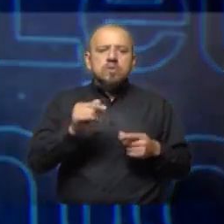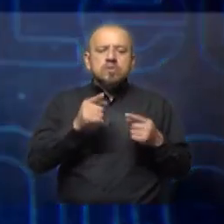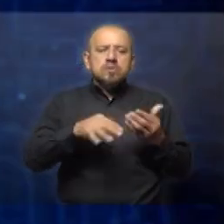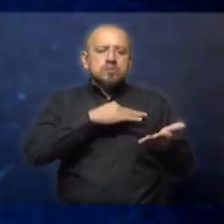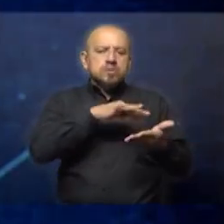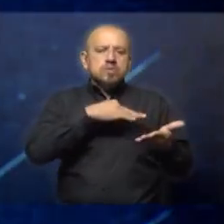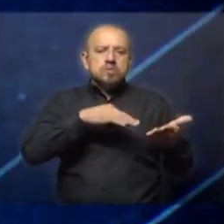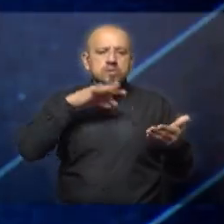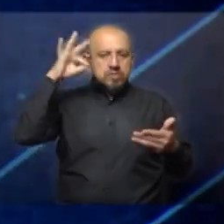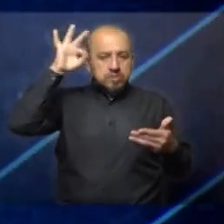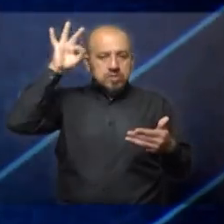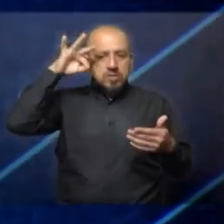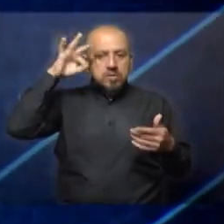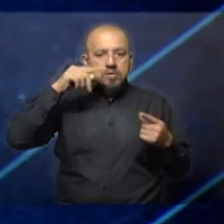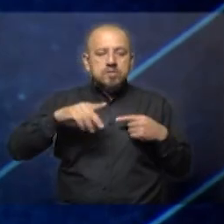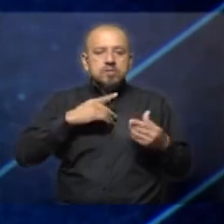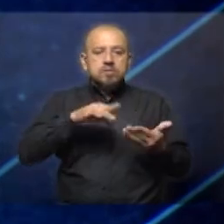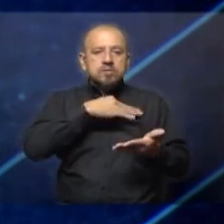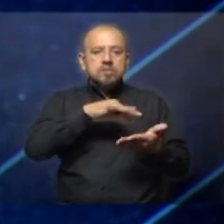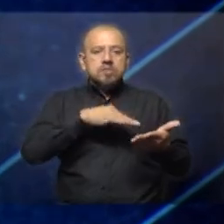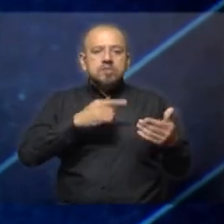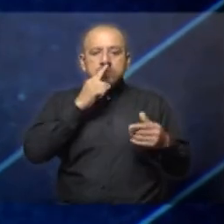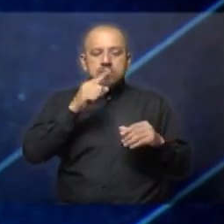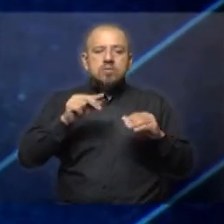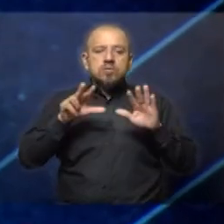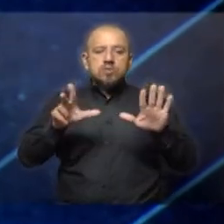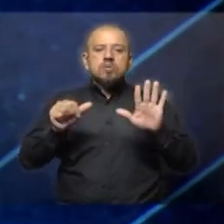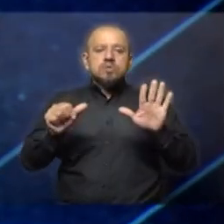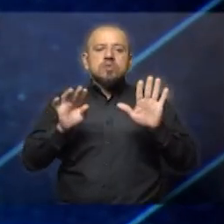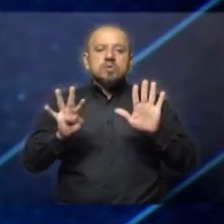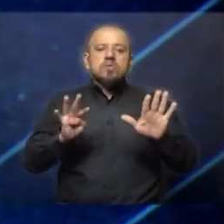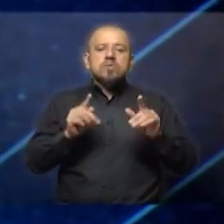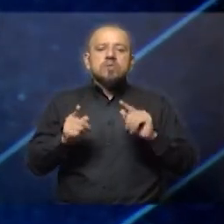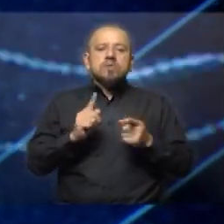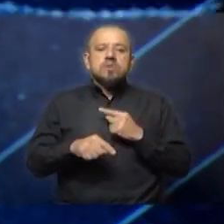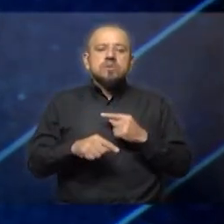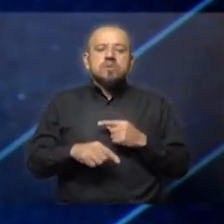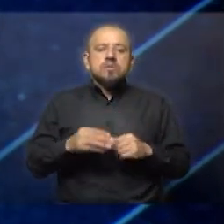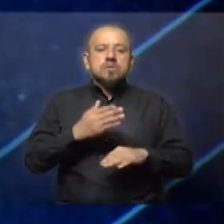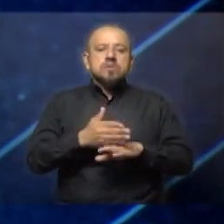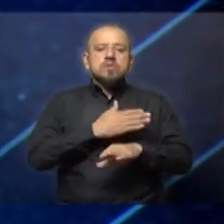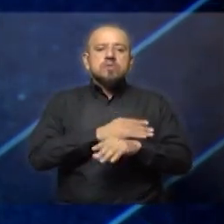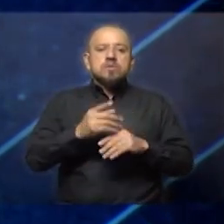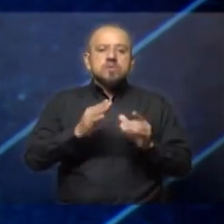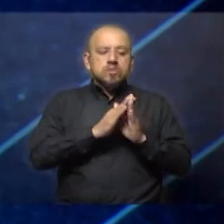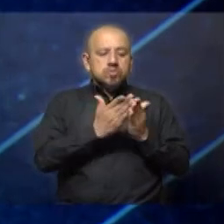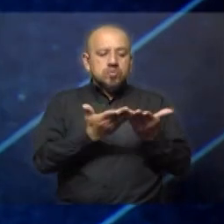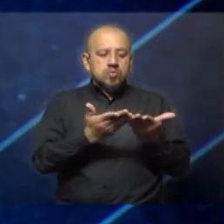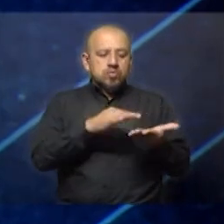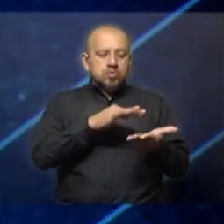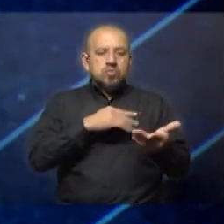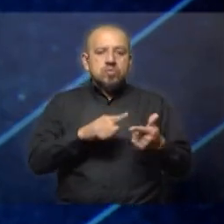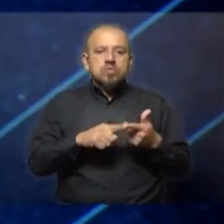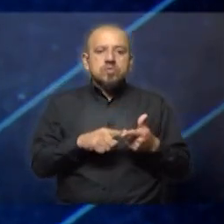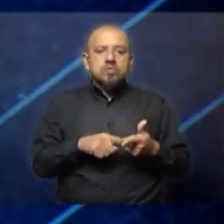un filósofo inglés John Stuart mill que había escrito en 1869 veces unas cuantas décadas antes un libro que se llamó la sujeción de la